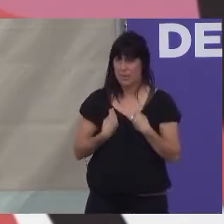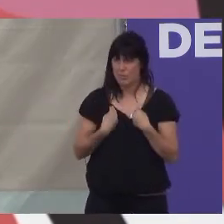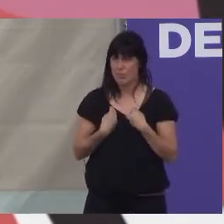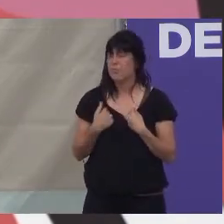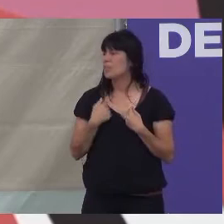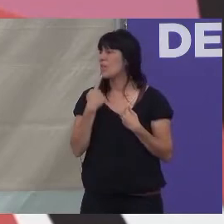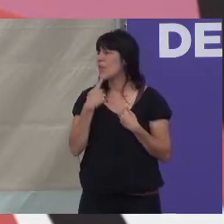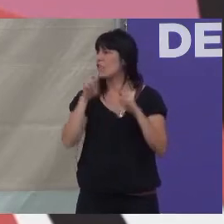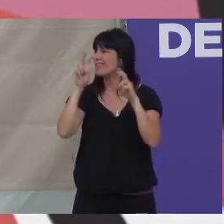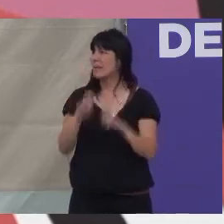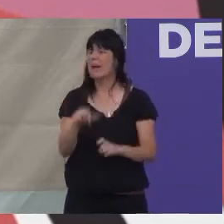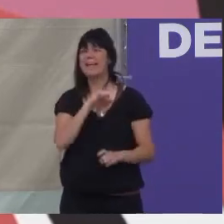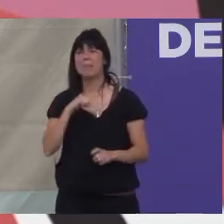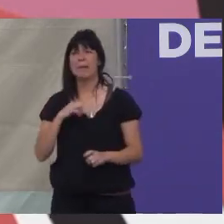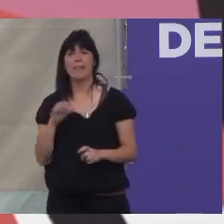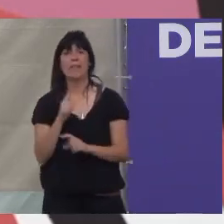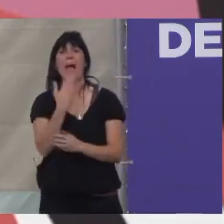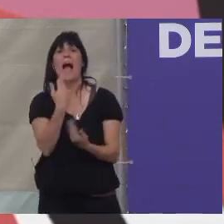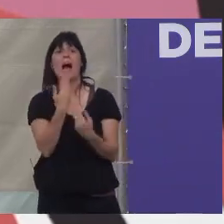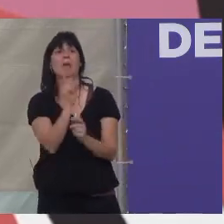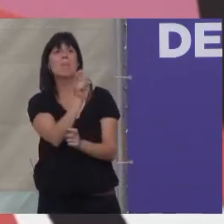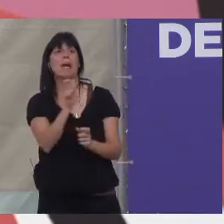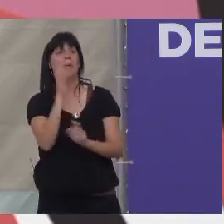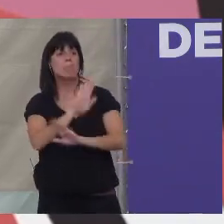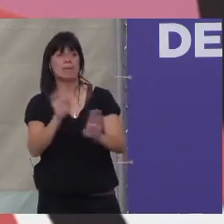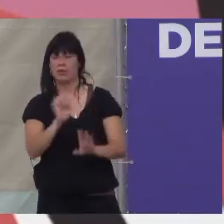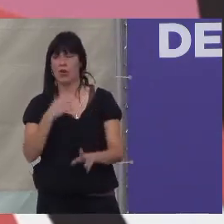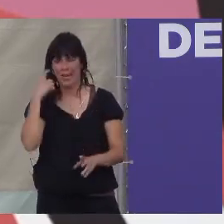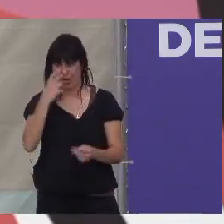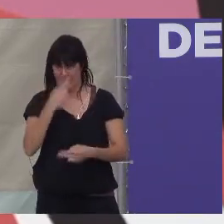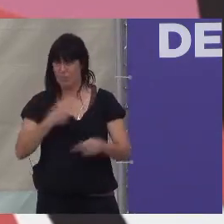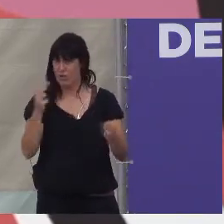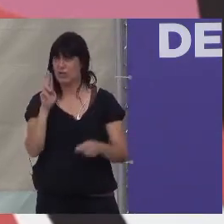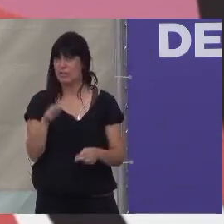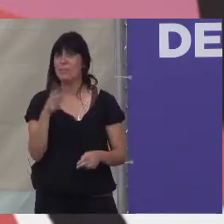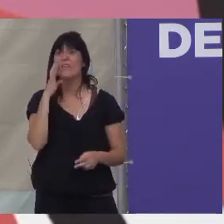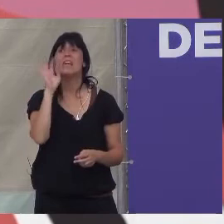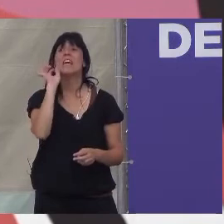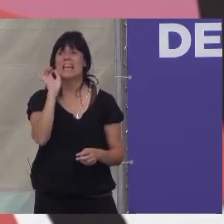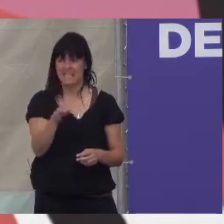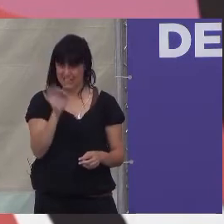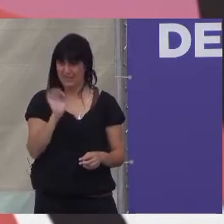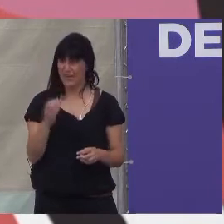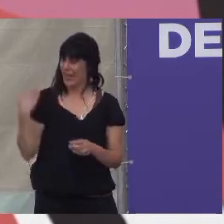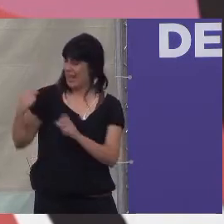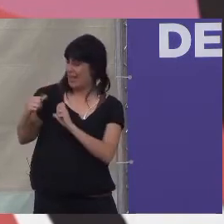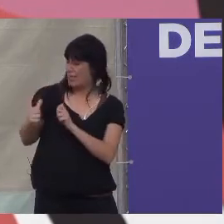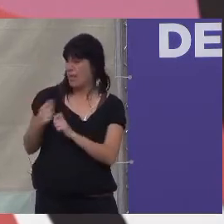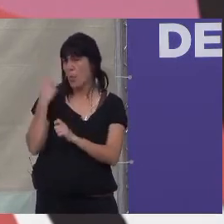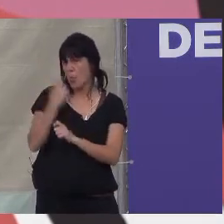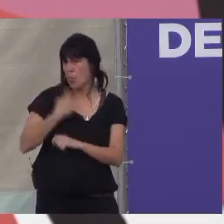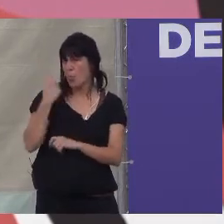la independencia, sino que creo que la he demostrado durante estos 2 años. Sí que es verdad que nos costó mucho empezar porque nos